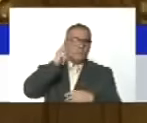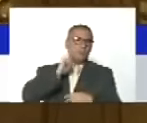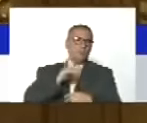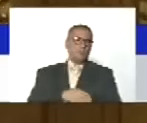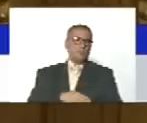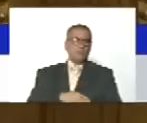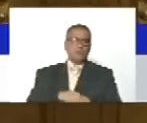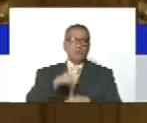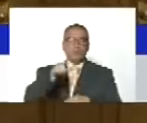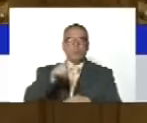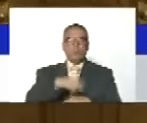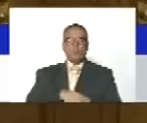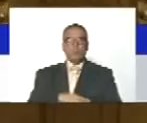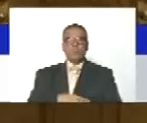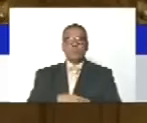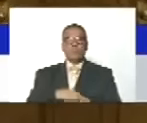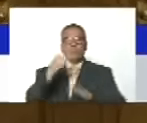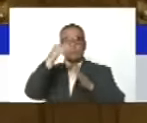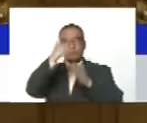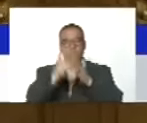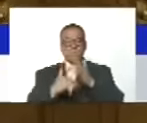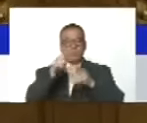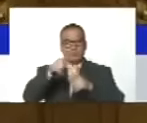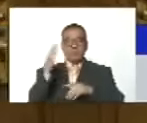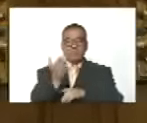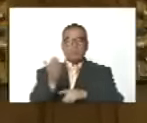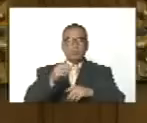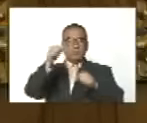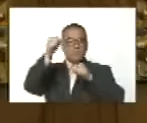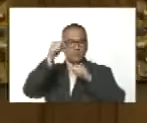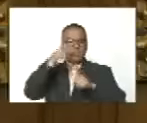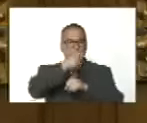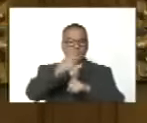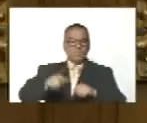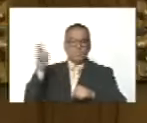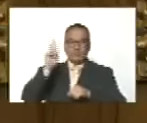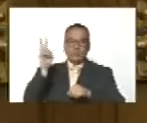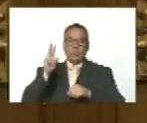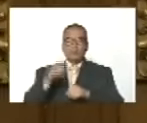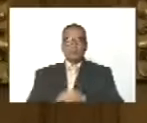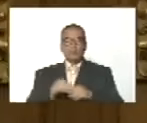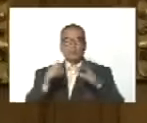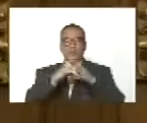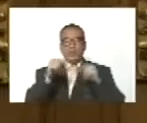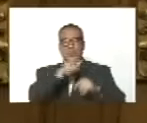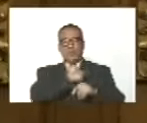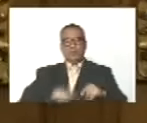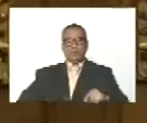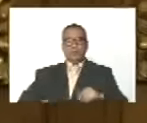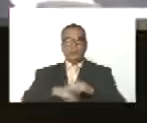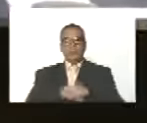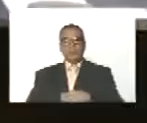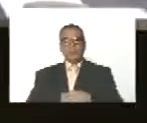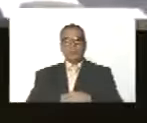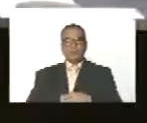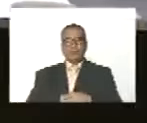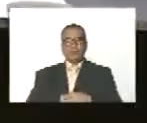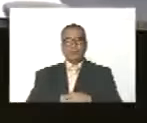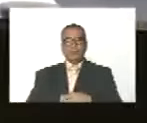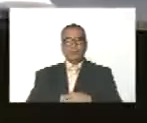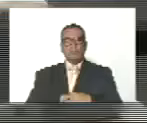Bolivariana. Así que abajo esta sanción y que viva el pueblo de Venezuela. Es todo, presidente.